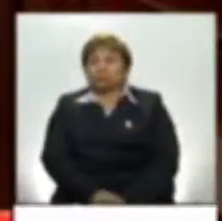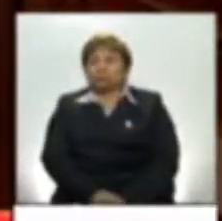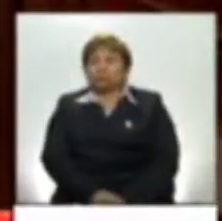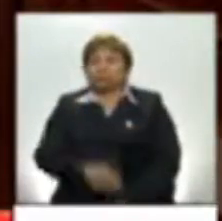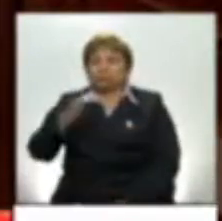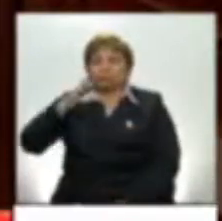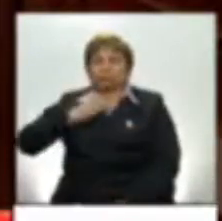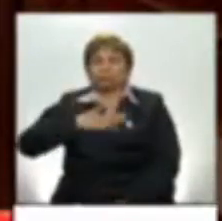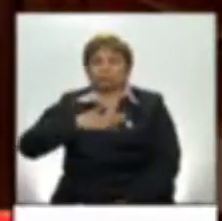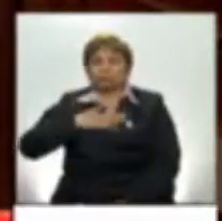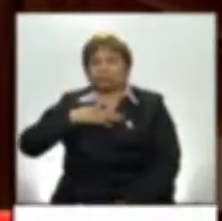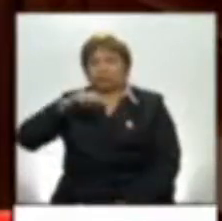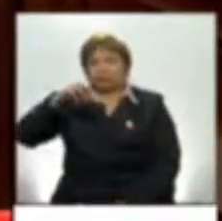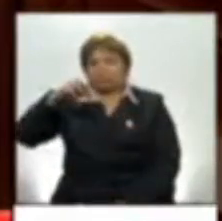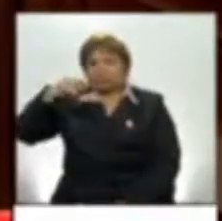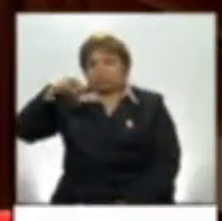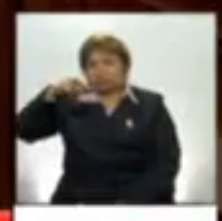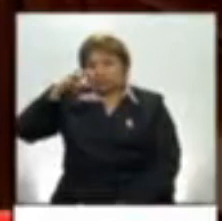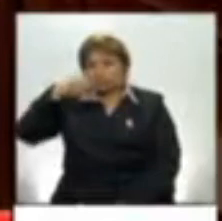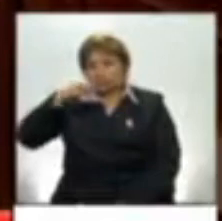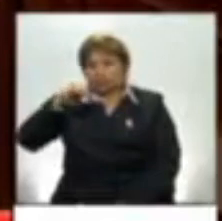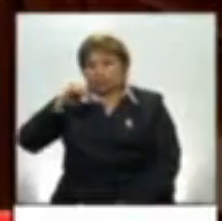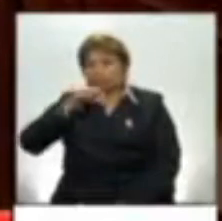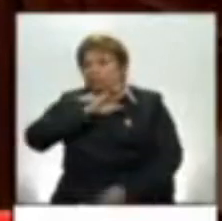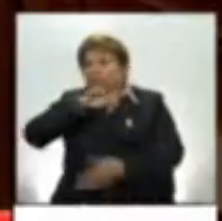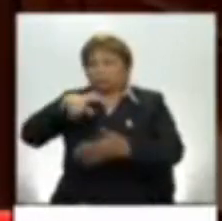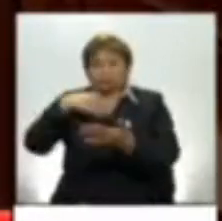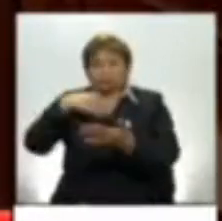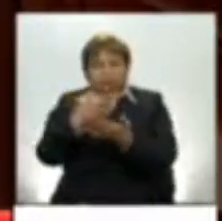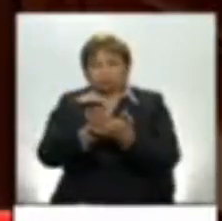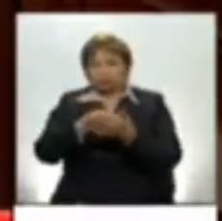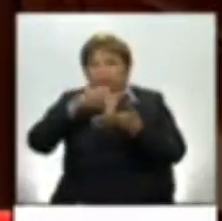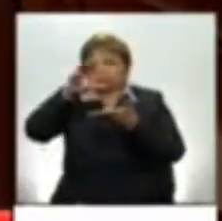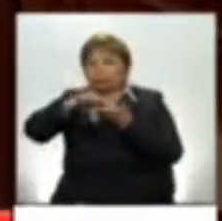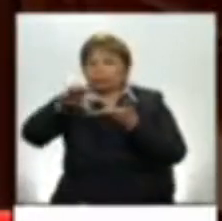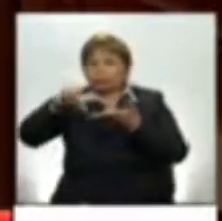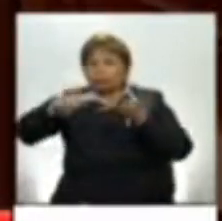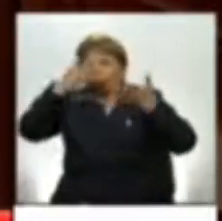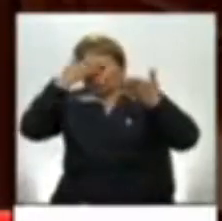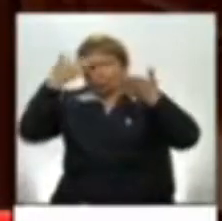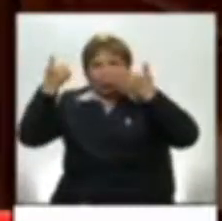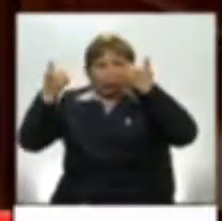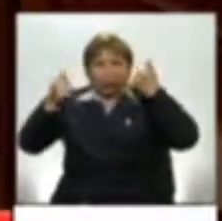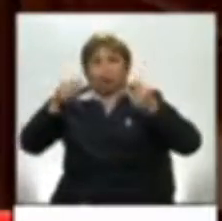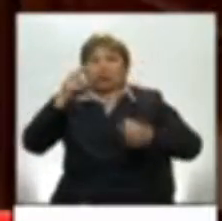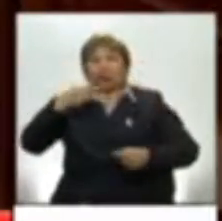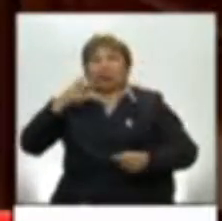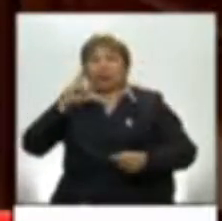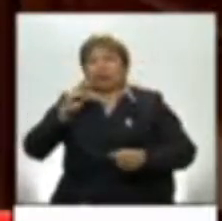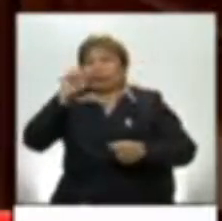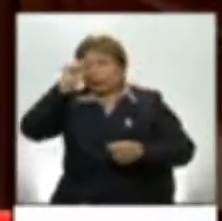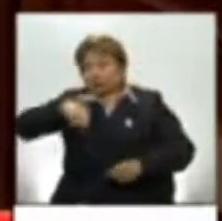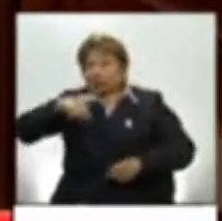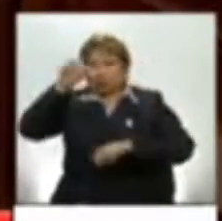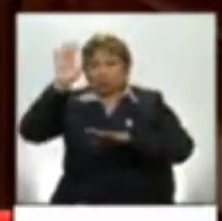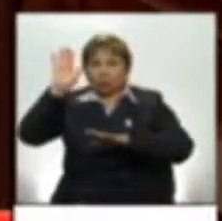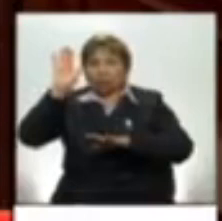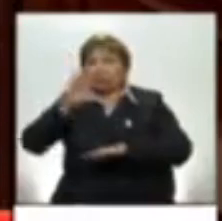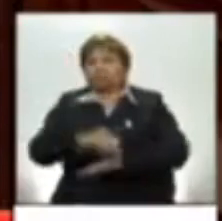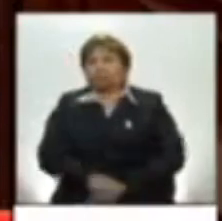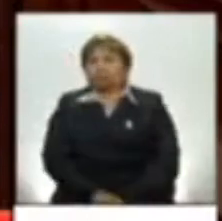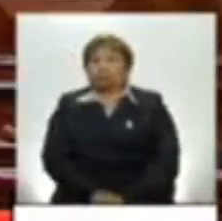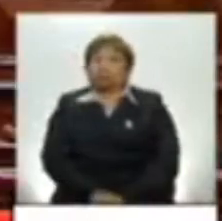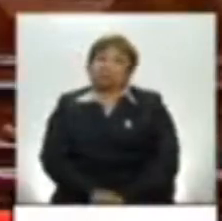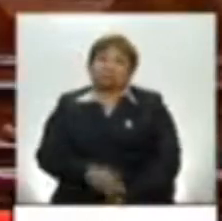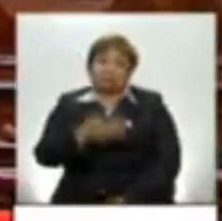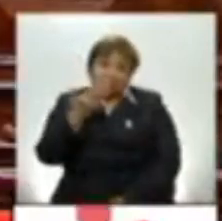Por mis padres y por todos los pueblos olvidados del Perú, y por Huancavelica, sí, juro.